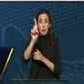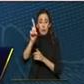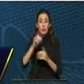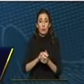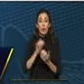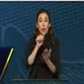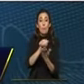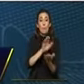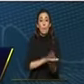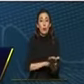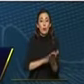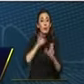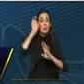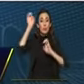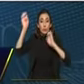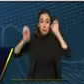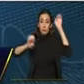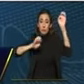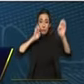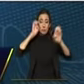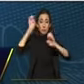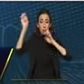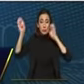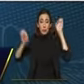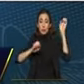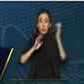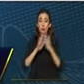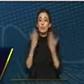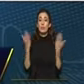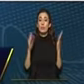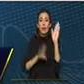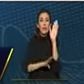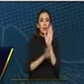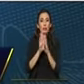proyectos estratégicos y proyección de segunda generación